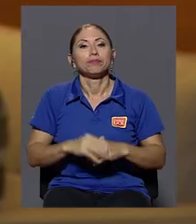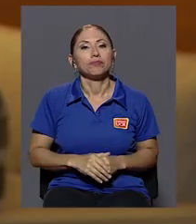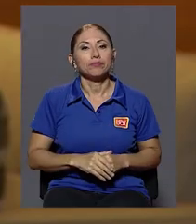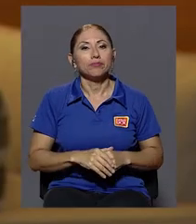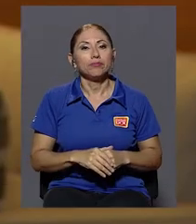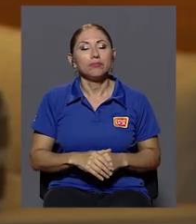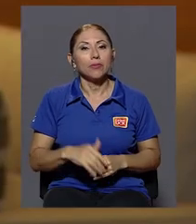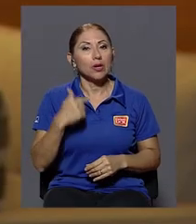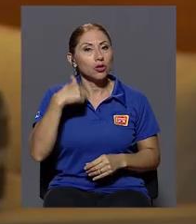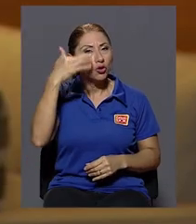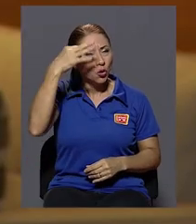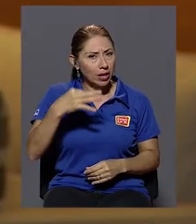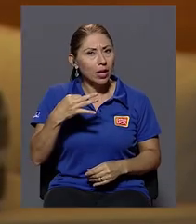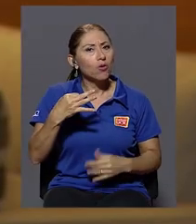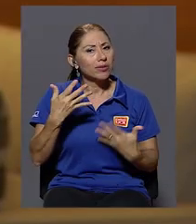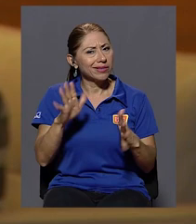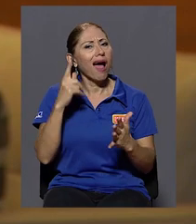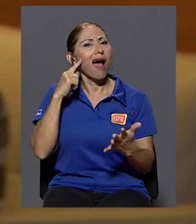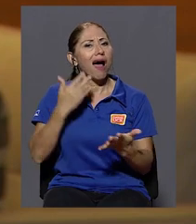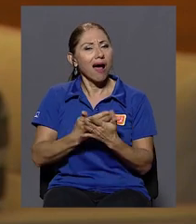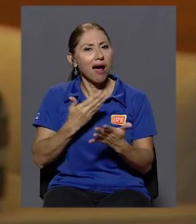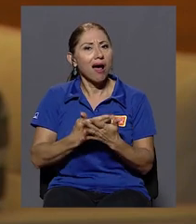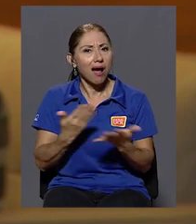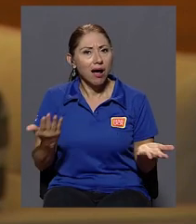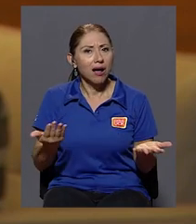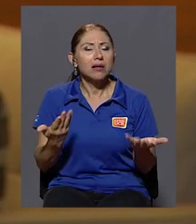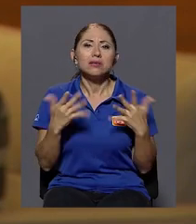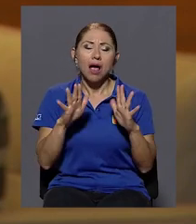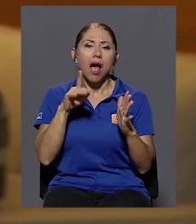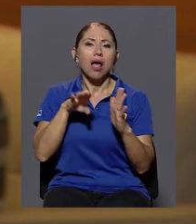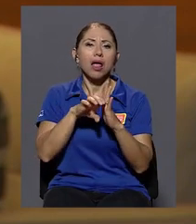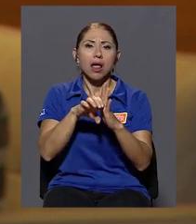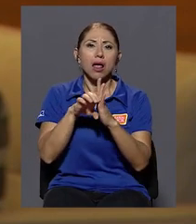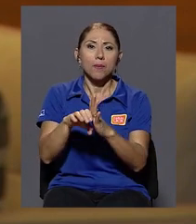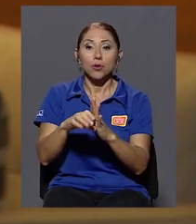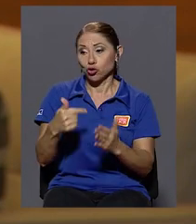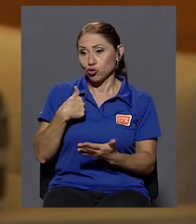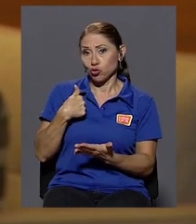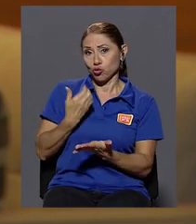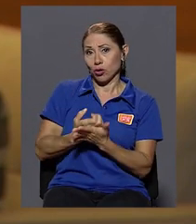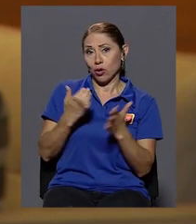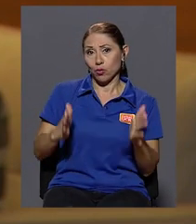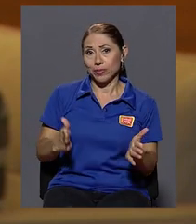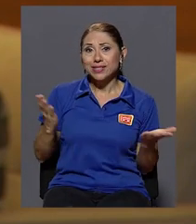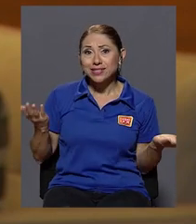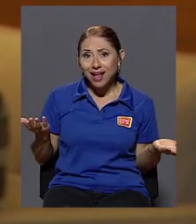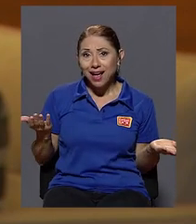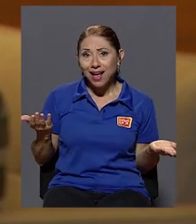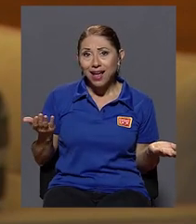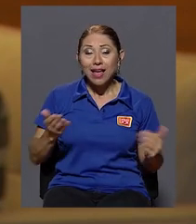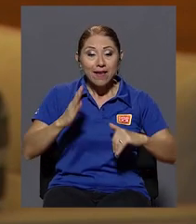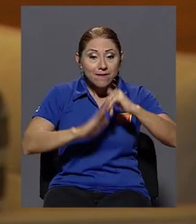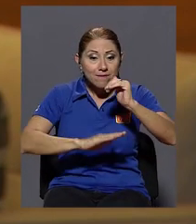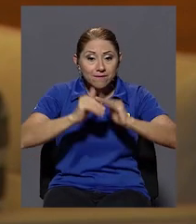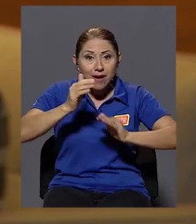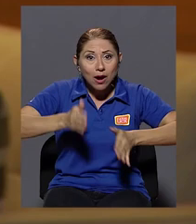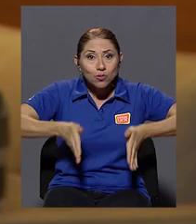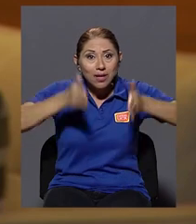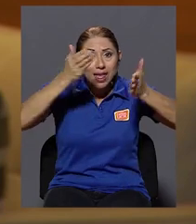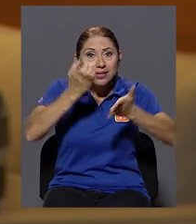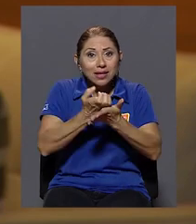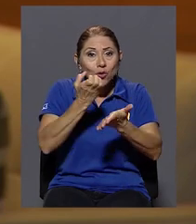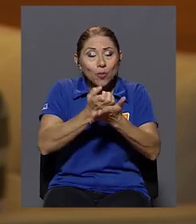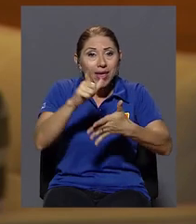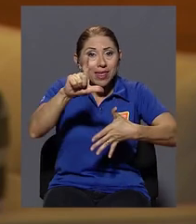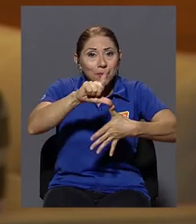clave. Creo que hay muestras, hay ejemplos. Yo soy economista y las facultades